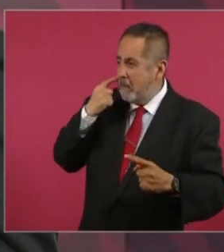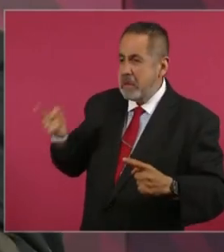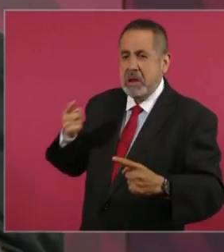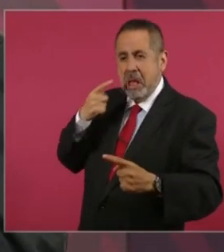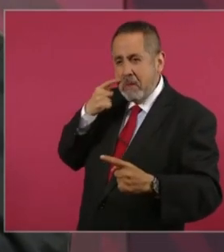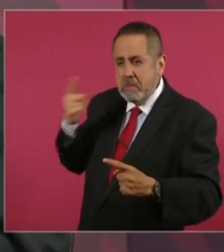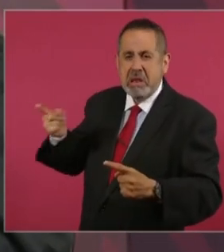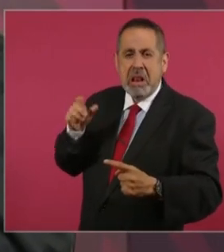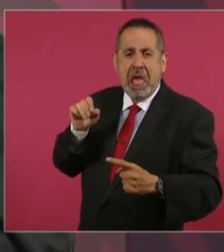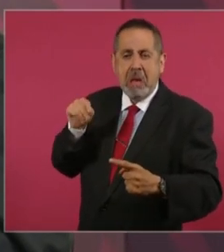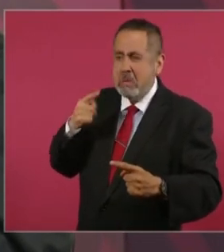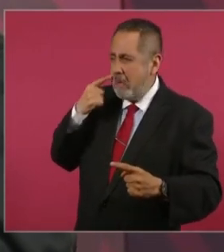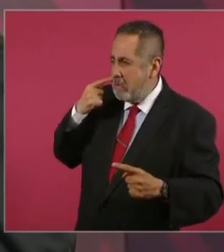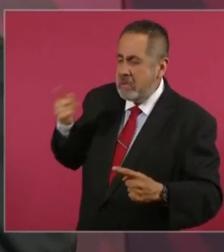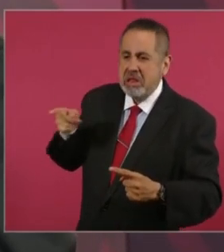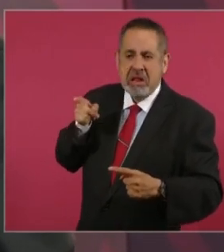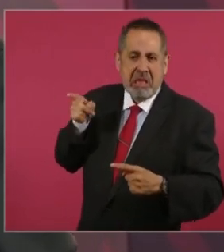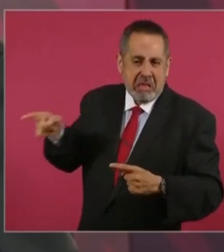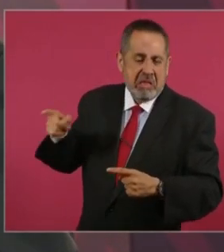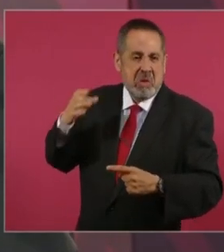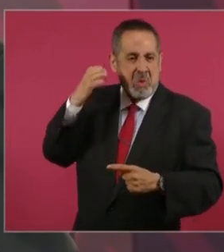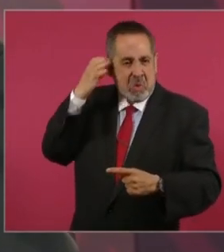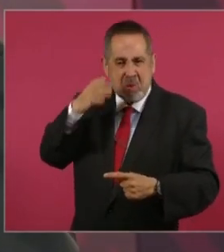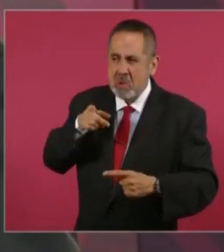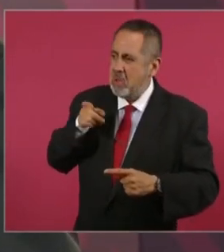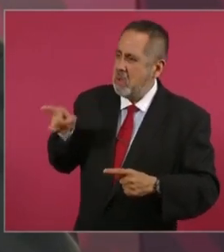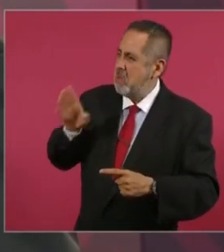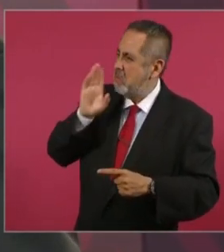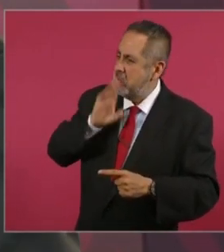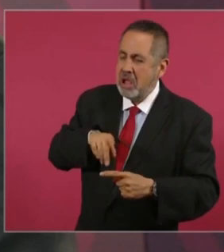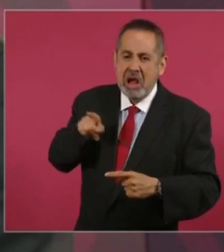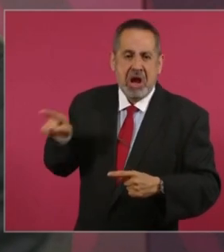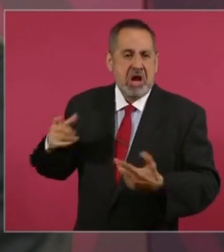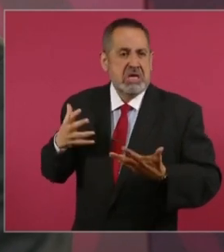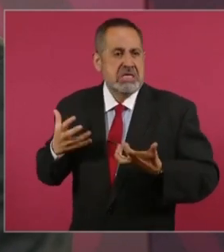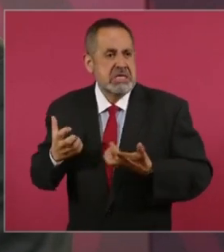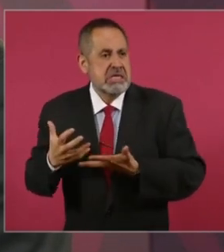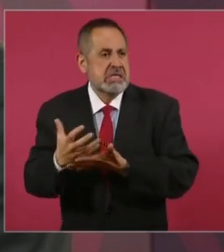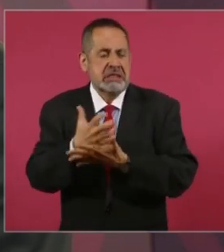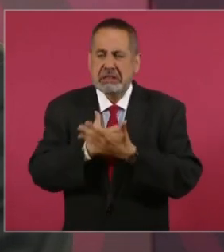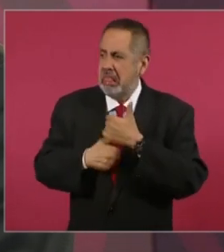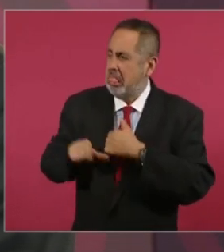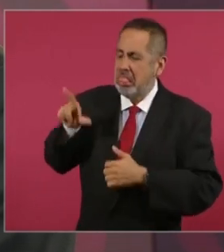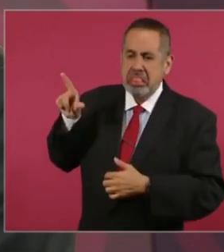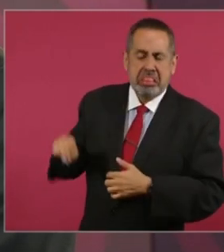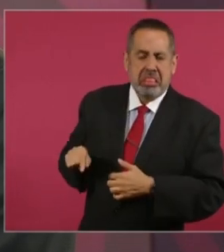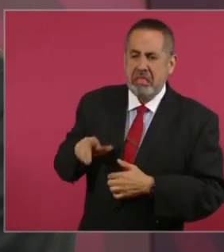con la idea de que yo era un ambicioso vulgar.